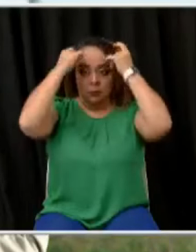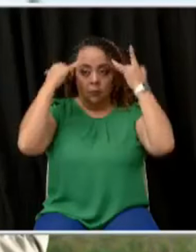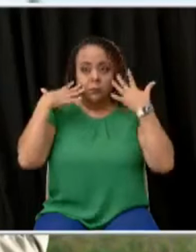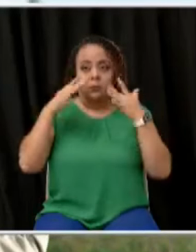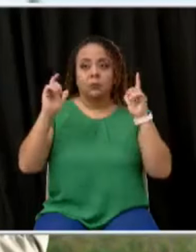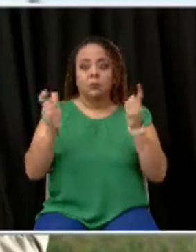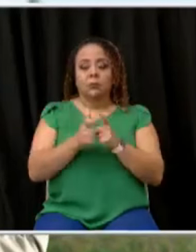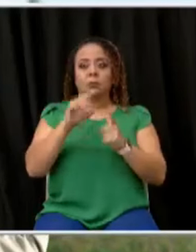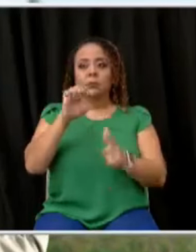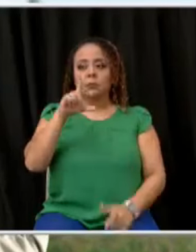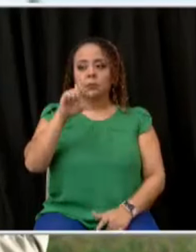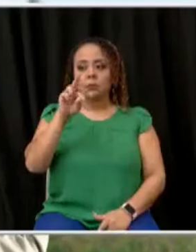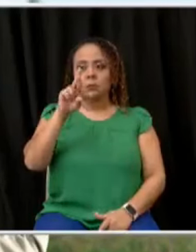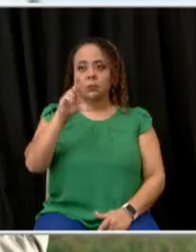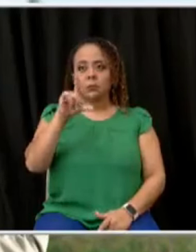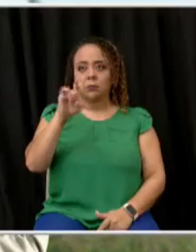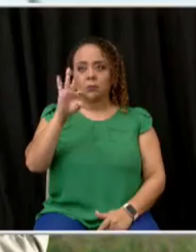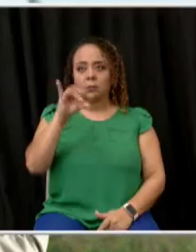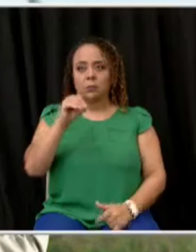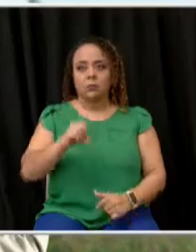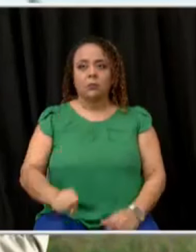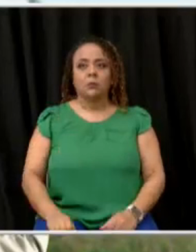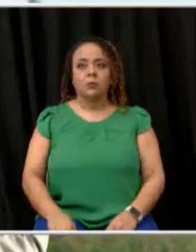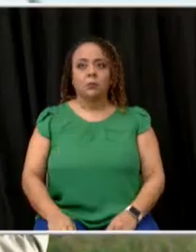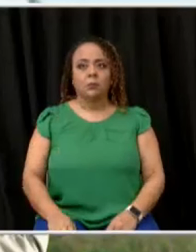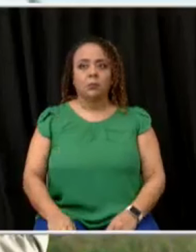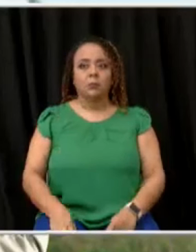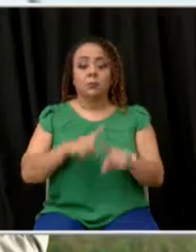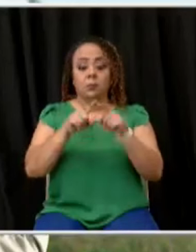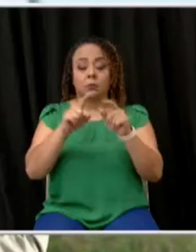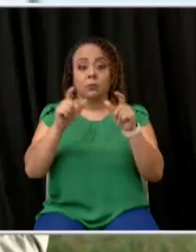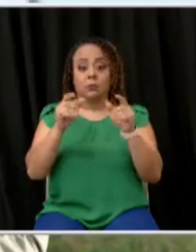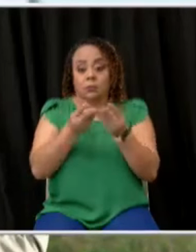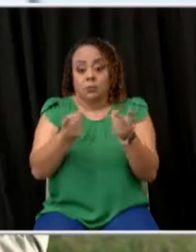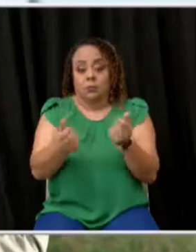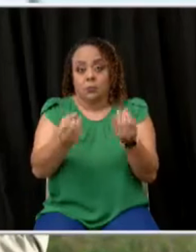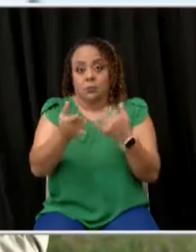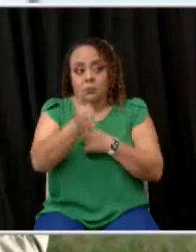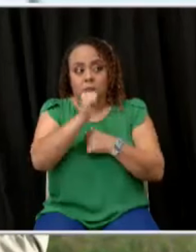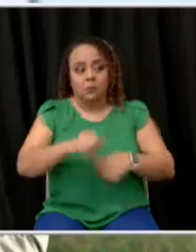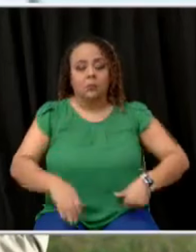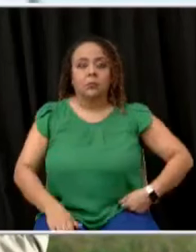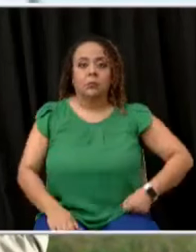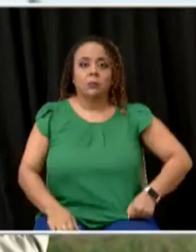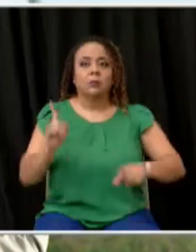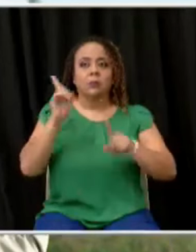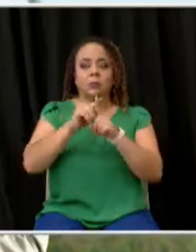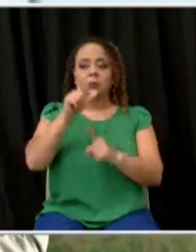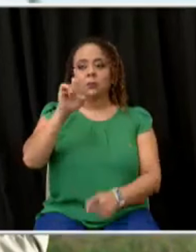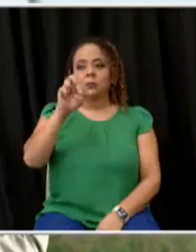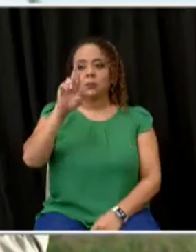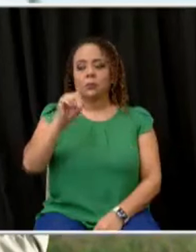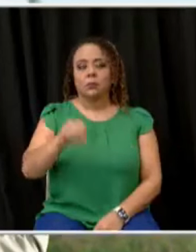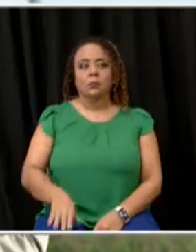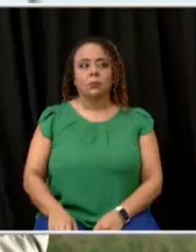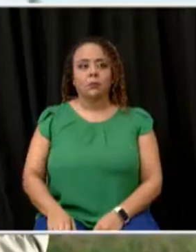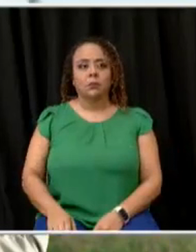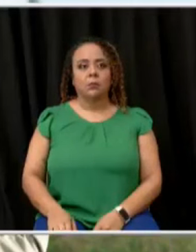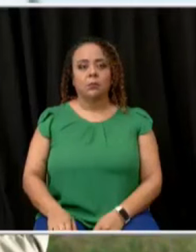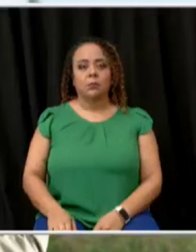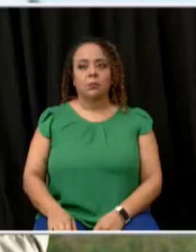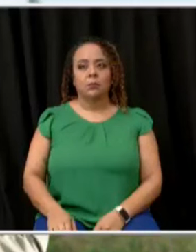menos electrolitos, los cuales sí pierde un poco, pero pierde mucha agua. O sea, estamos hablando de hasta 1 litro en cierto periodo